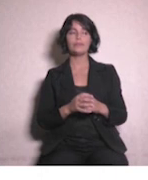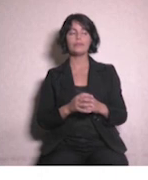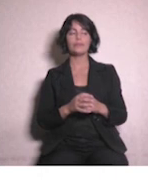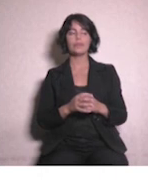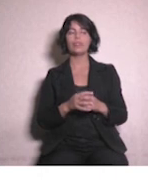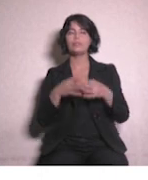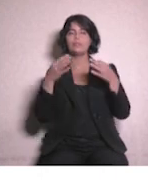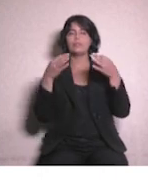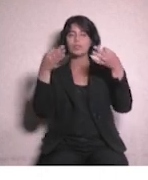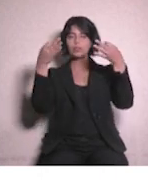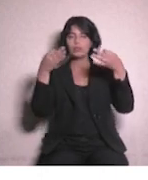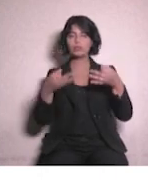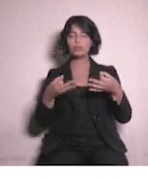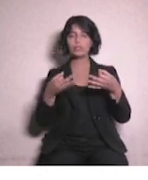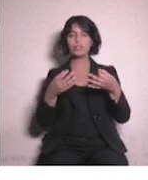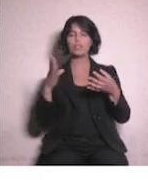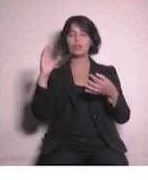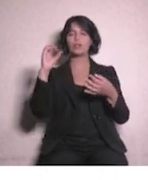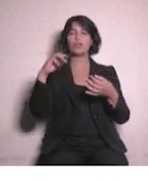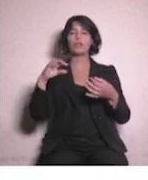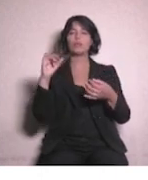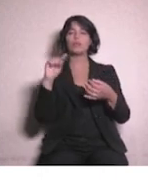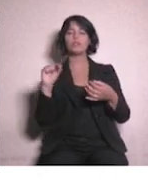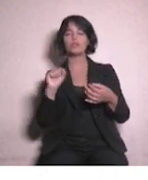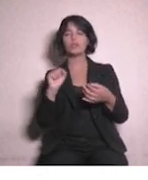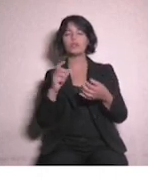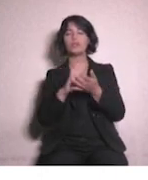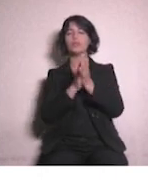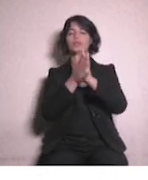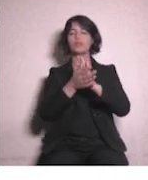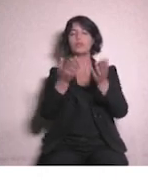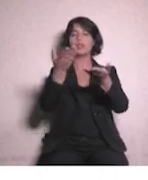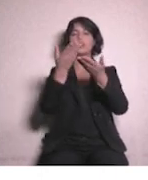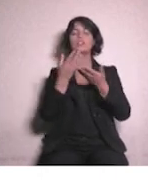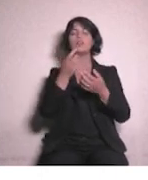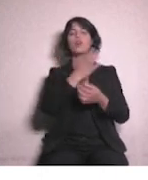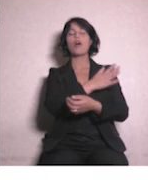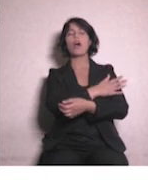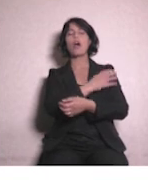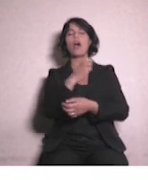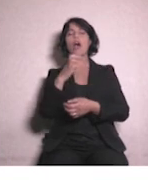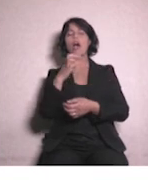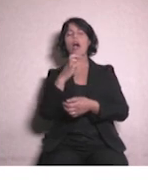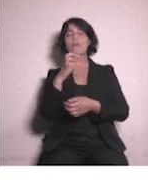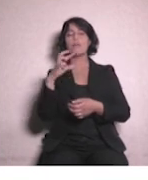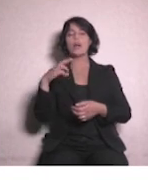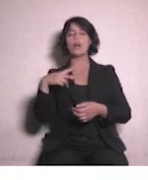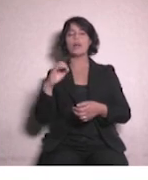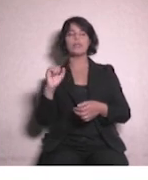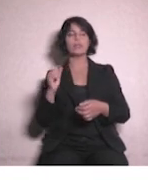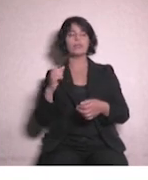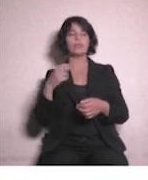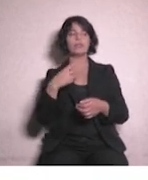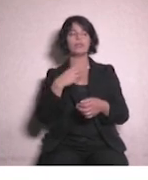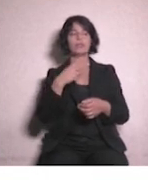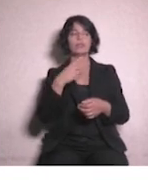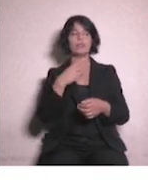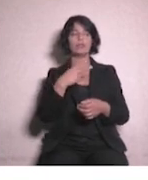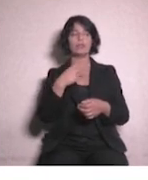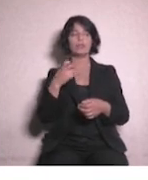El total de comisiones por todos los conceptos que recibió Habitat fue de 267 millones de